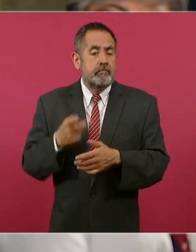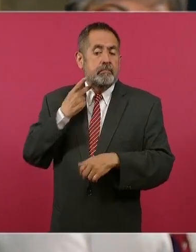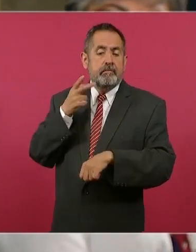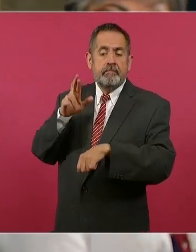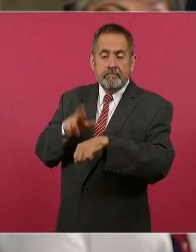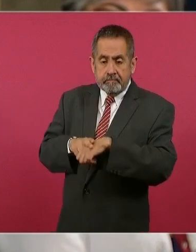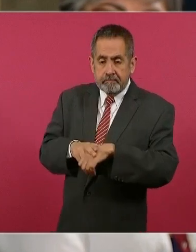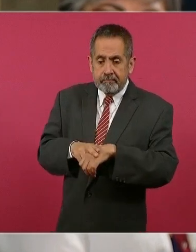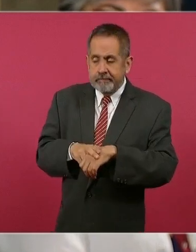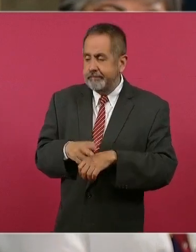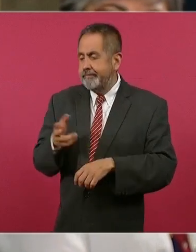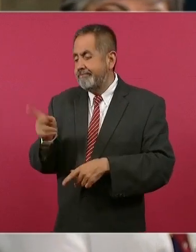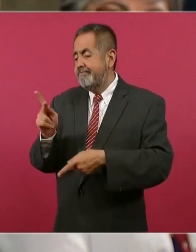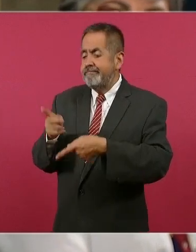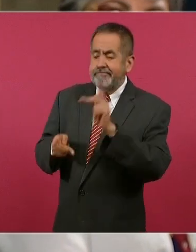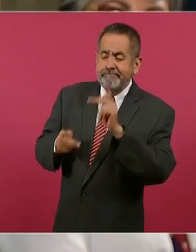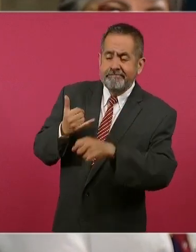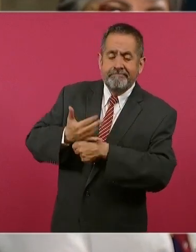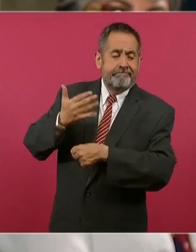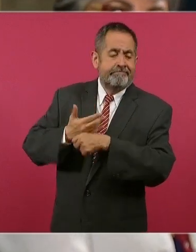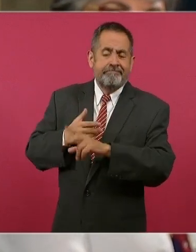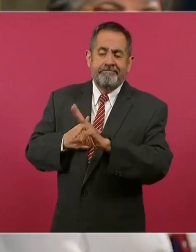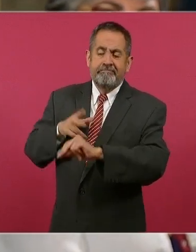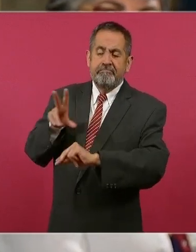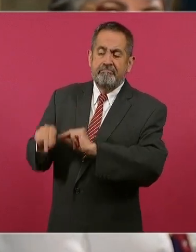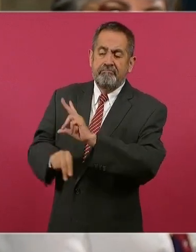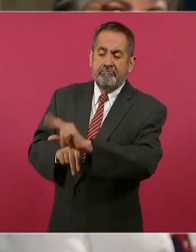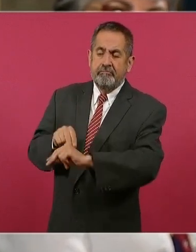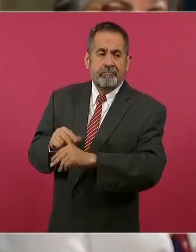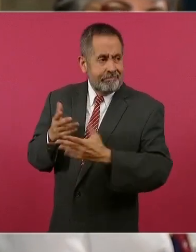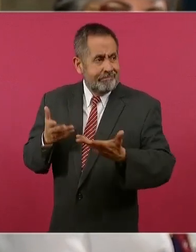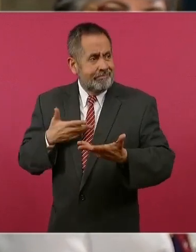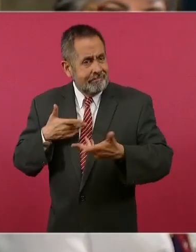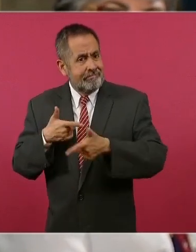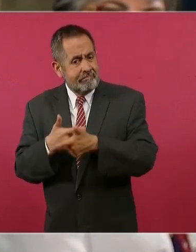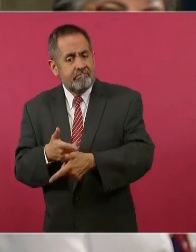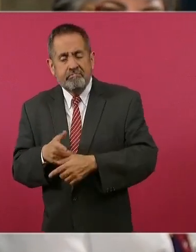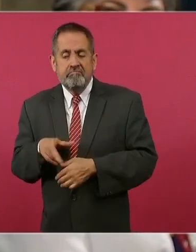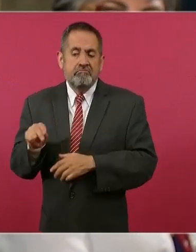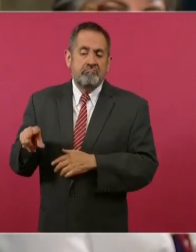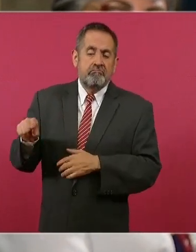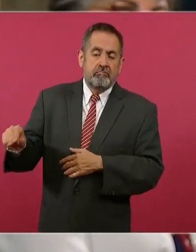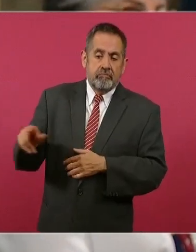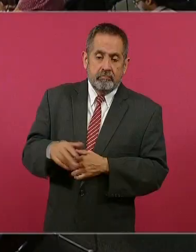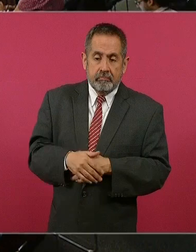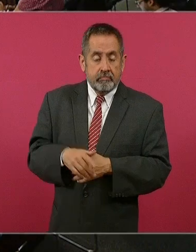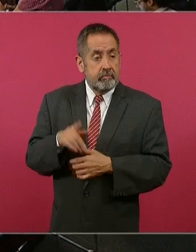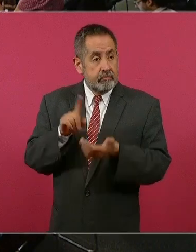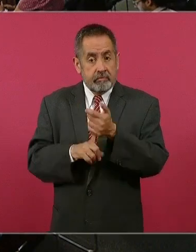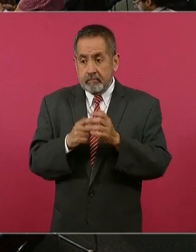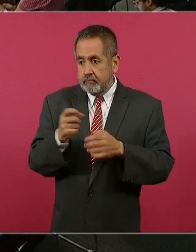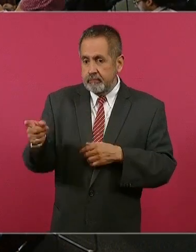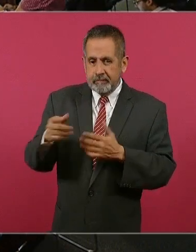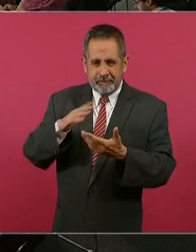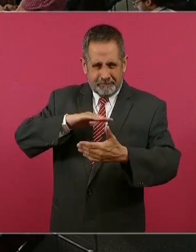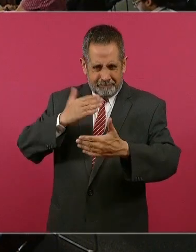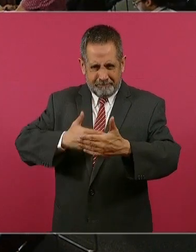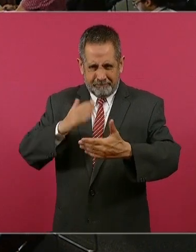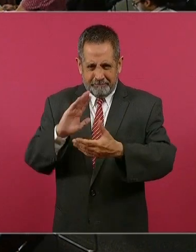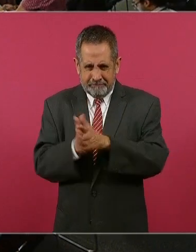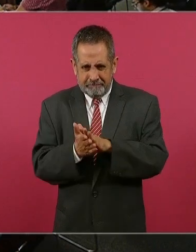ha puesto trabas y obstáculos al procedimiento legal. Incluso hasta han intentado desaparecer el